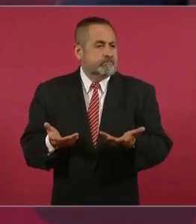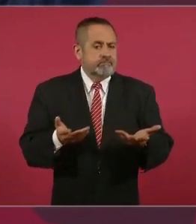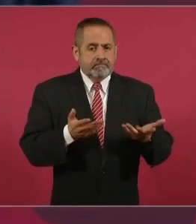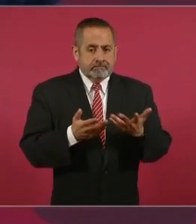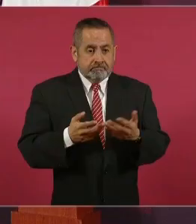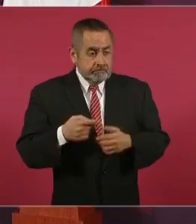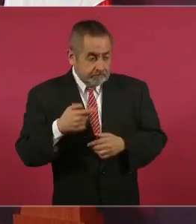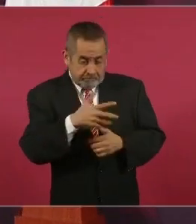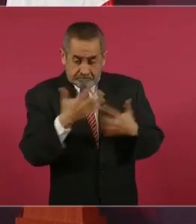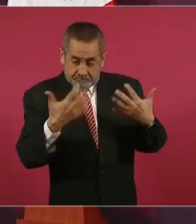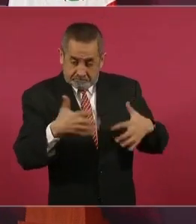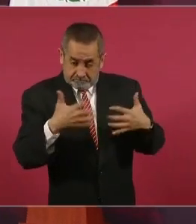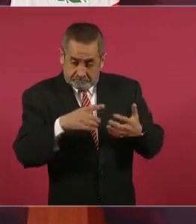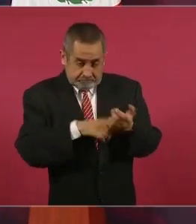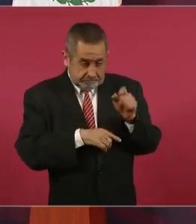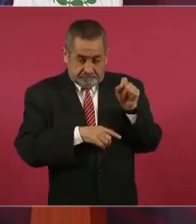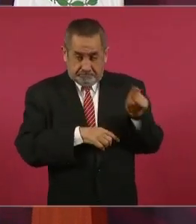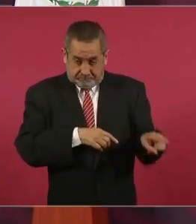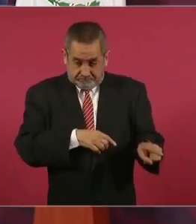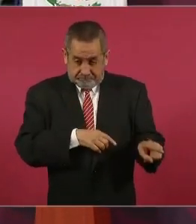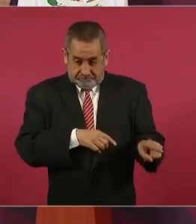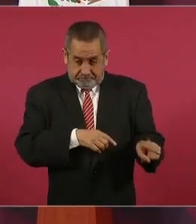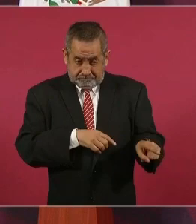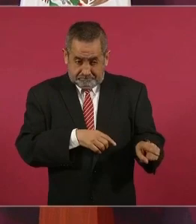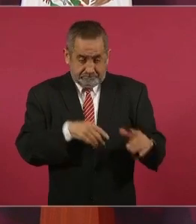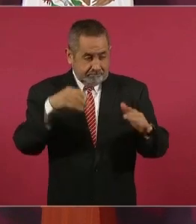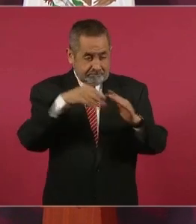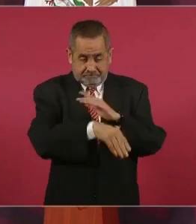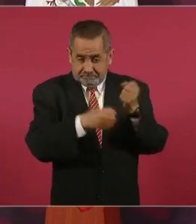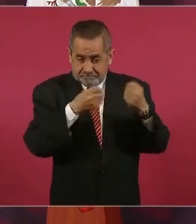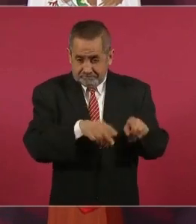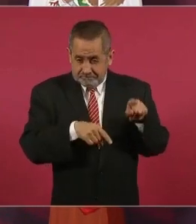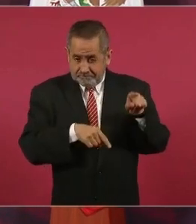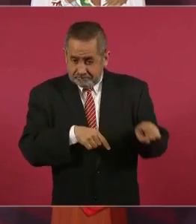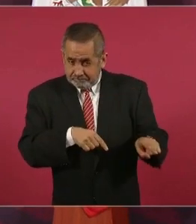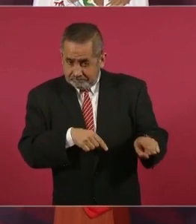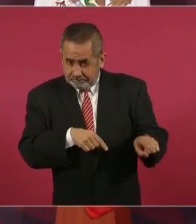Con las empresas que habían quedado echadas a perder,